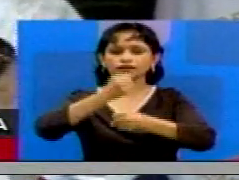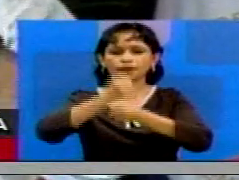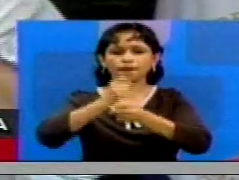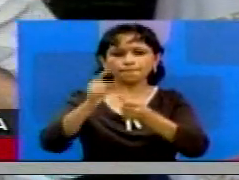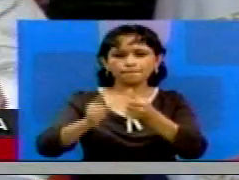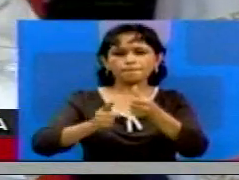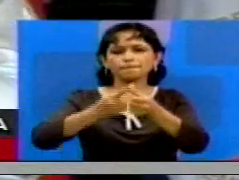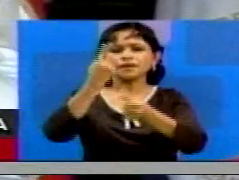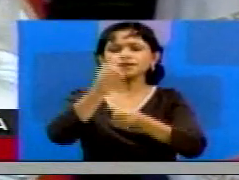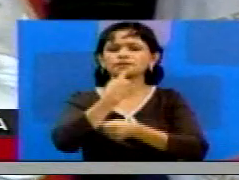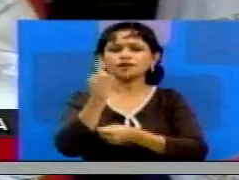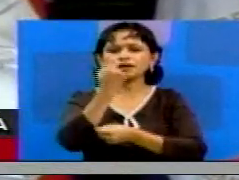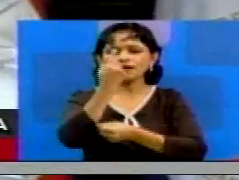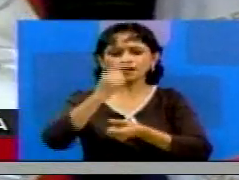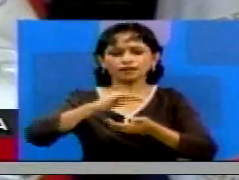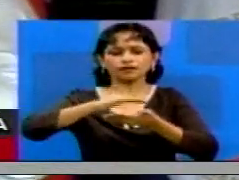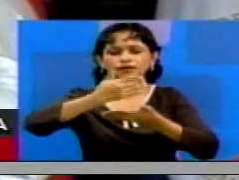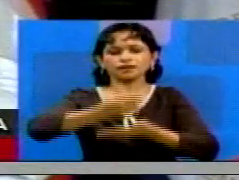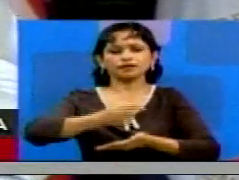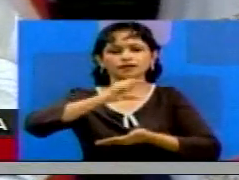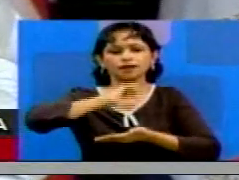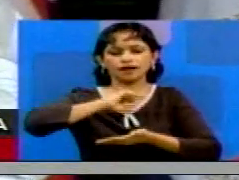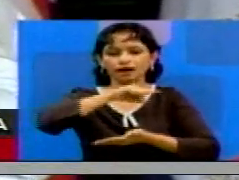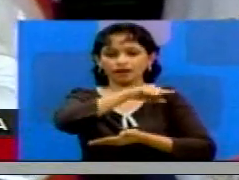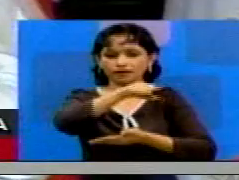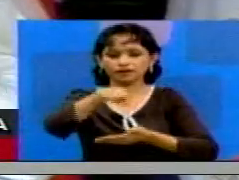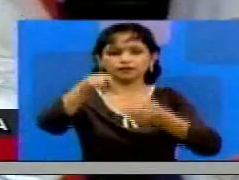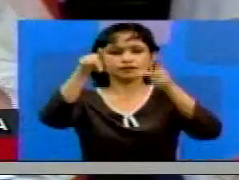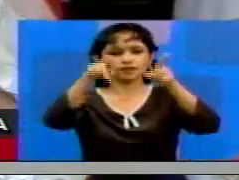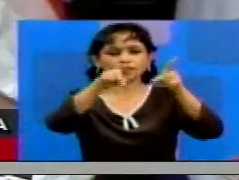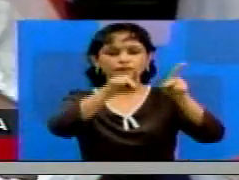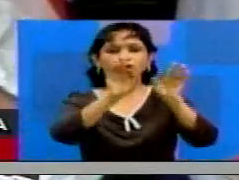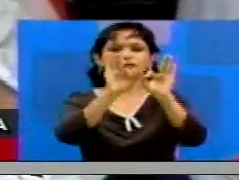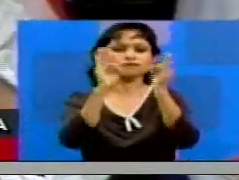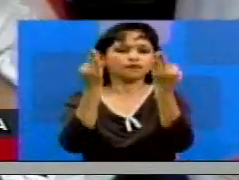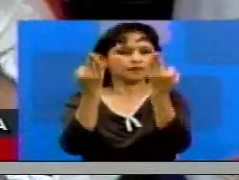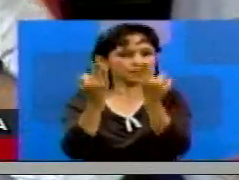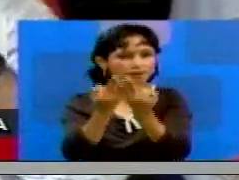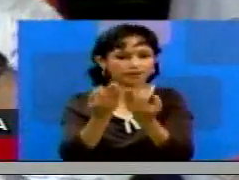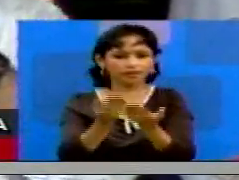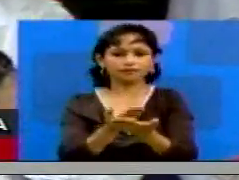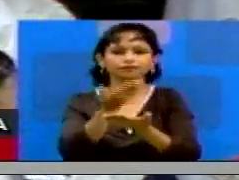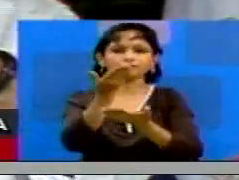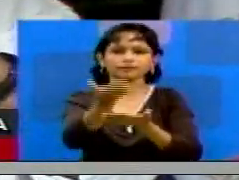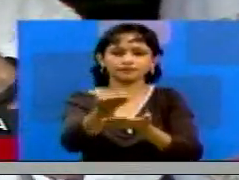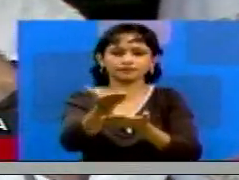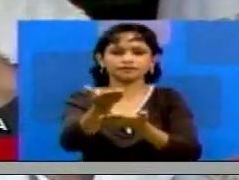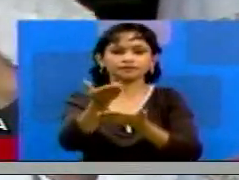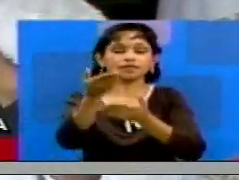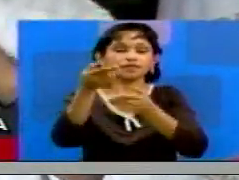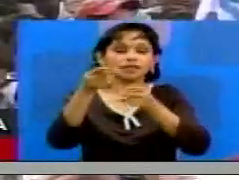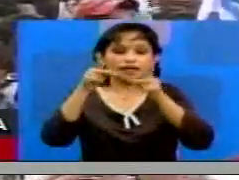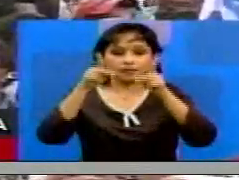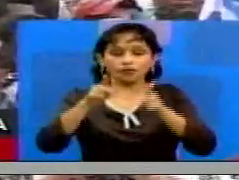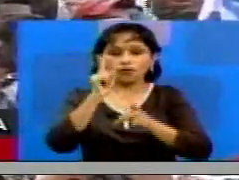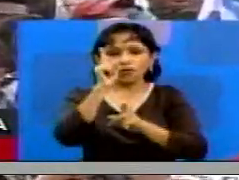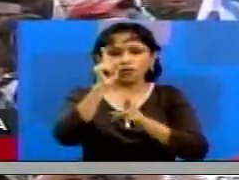a los cuales les va a ser otorgada esta orden es a estos compañeros, a través de su familia y al compañero